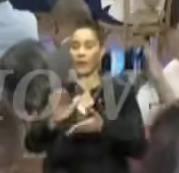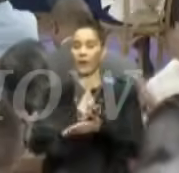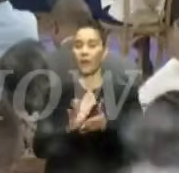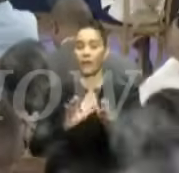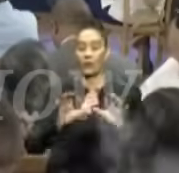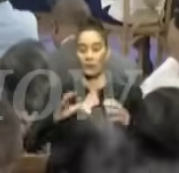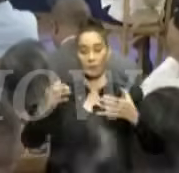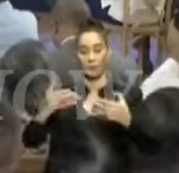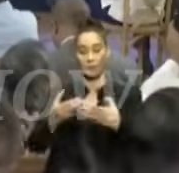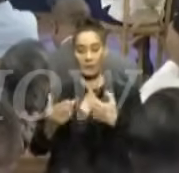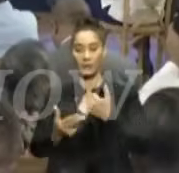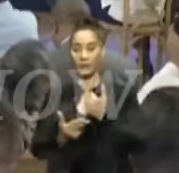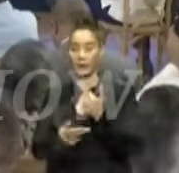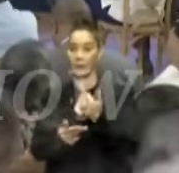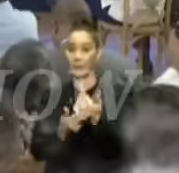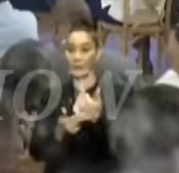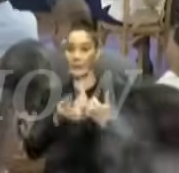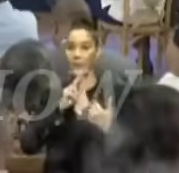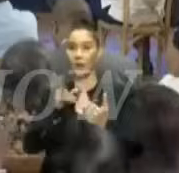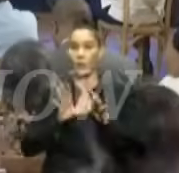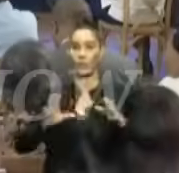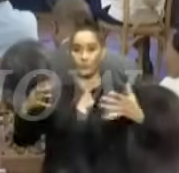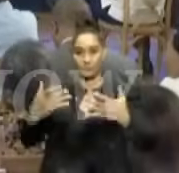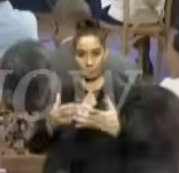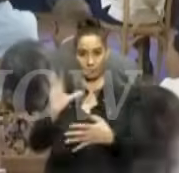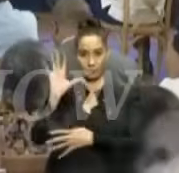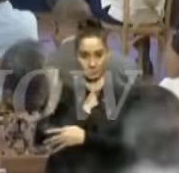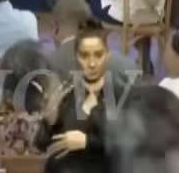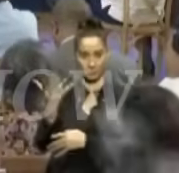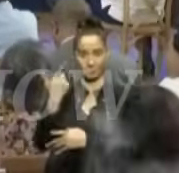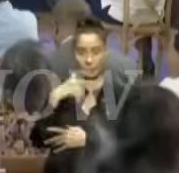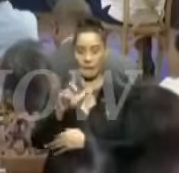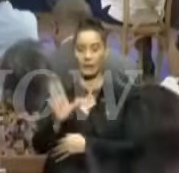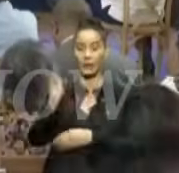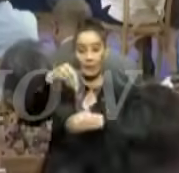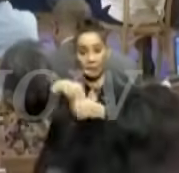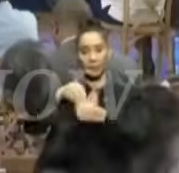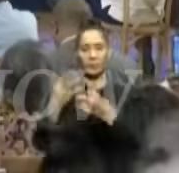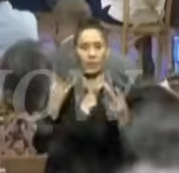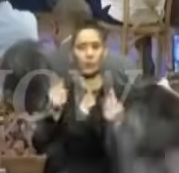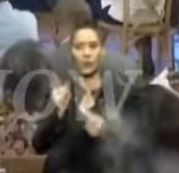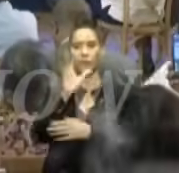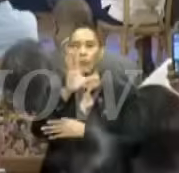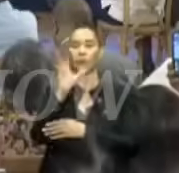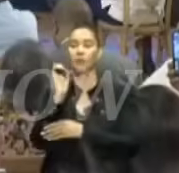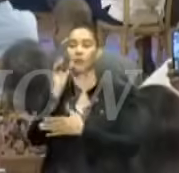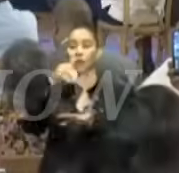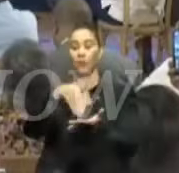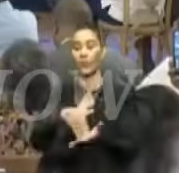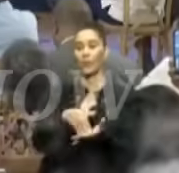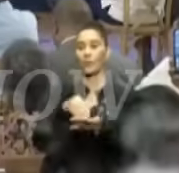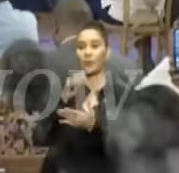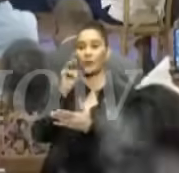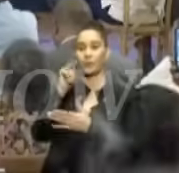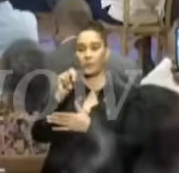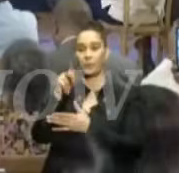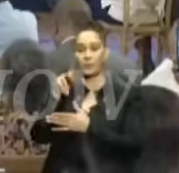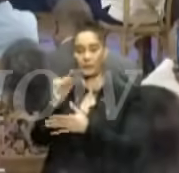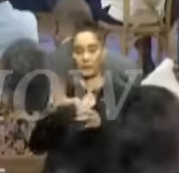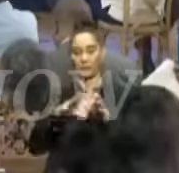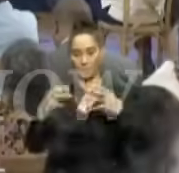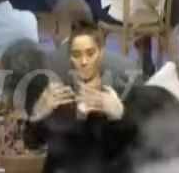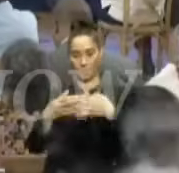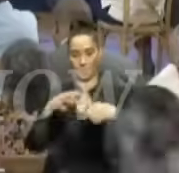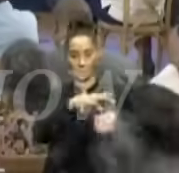reservorios de agua cinco para una capacidad de 500000 m cúbicos de almacenamiento y 380,000